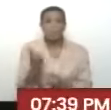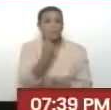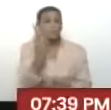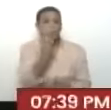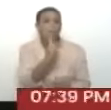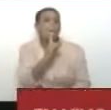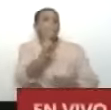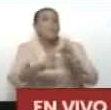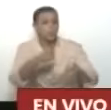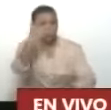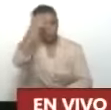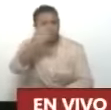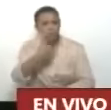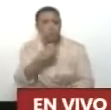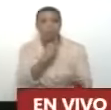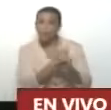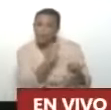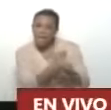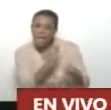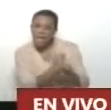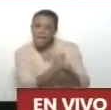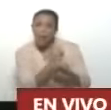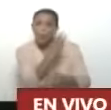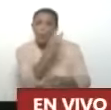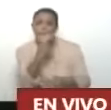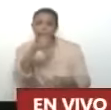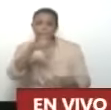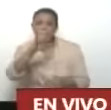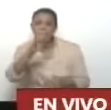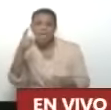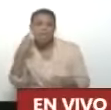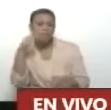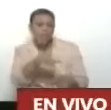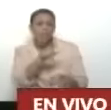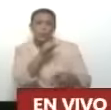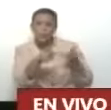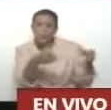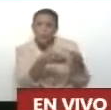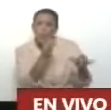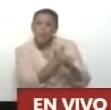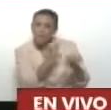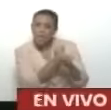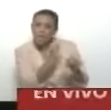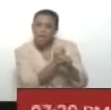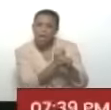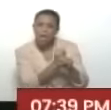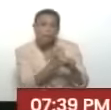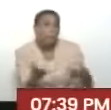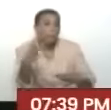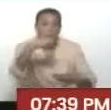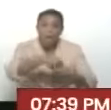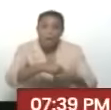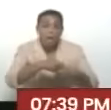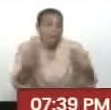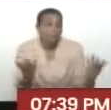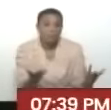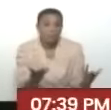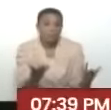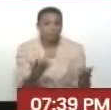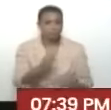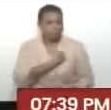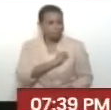solamente pregunto, Wikipedia, Wikipedia, Wikipedita, si no son vinculantes, ¿por qué te pones